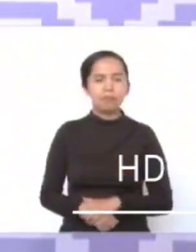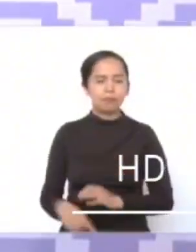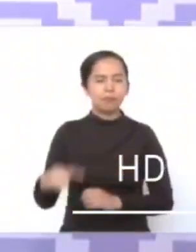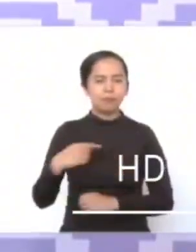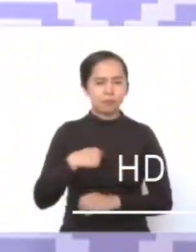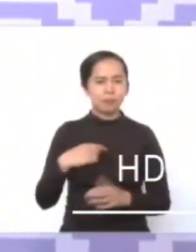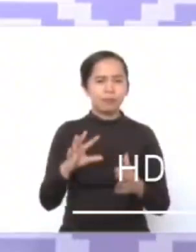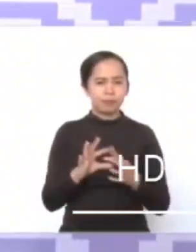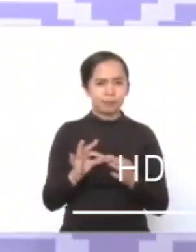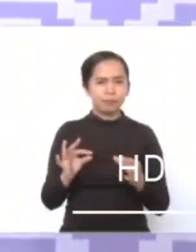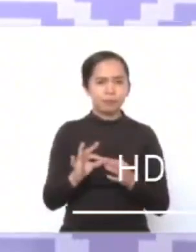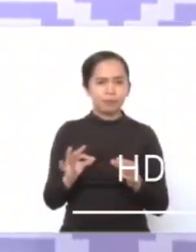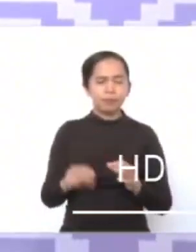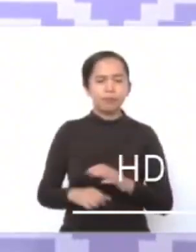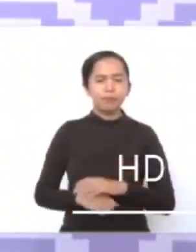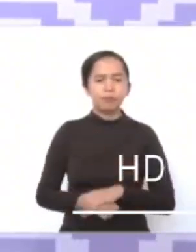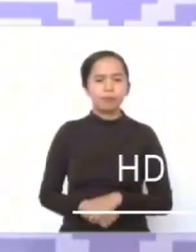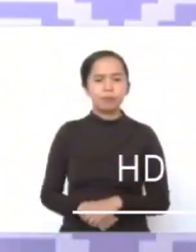comentar que